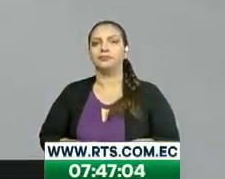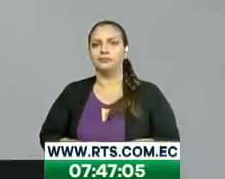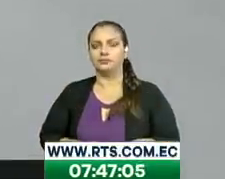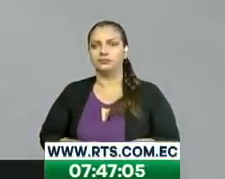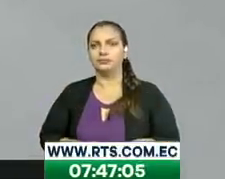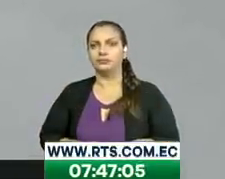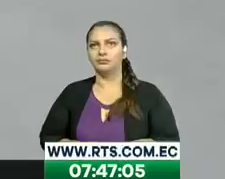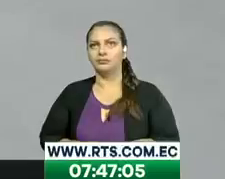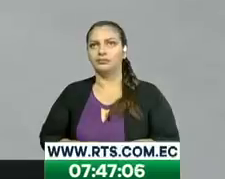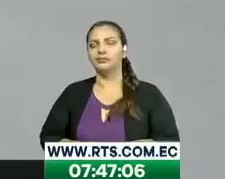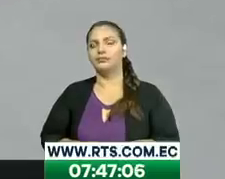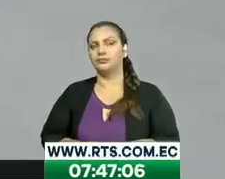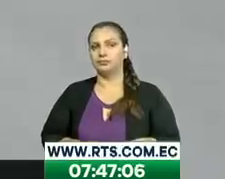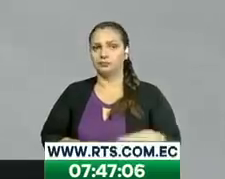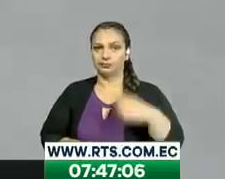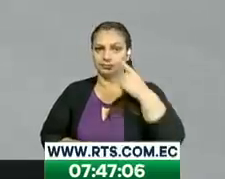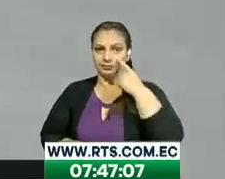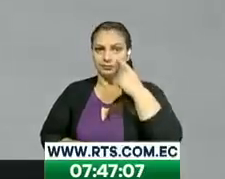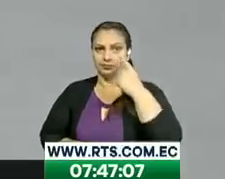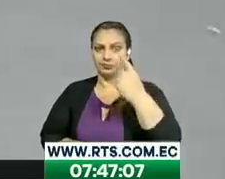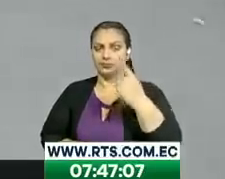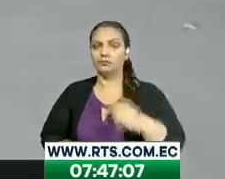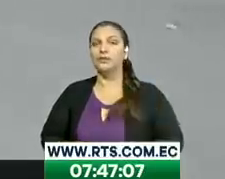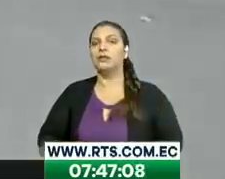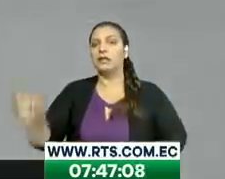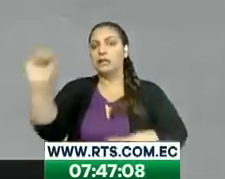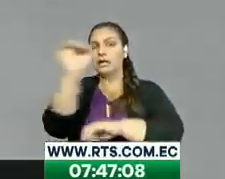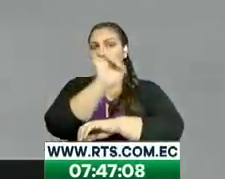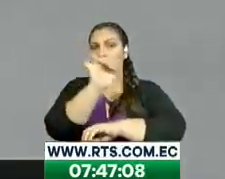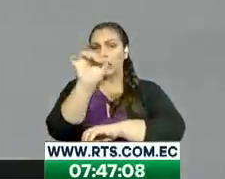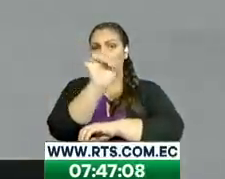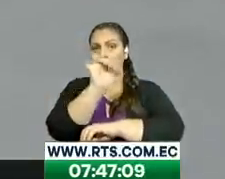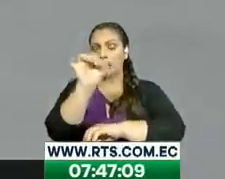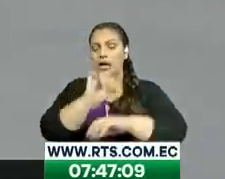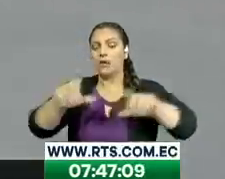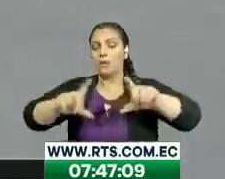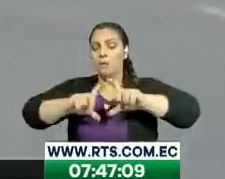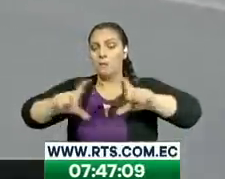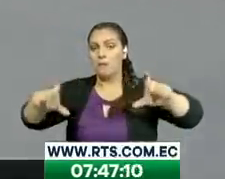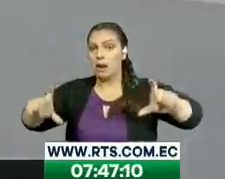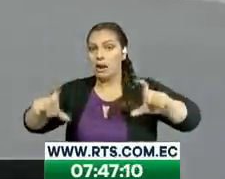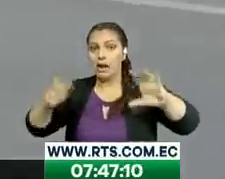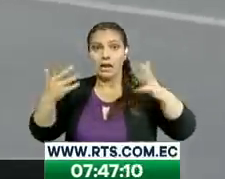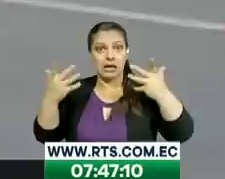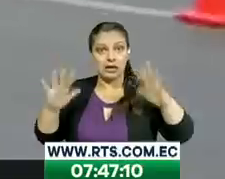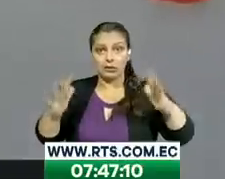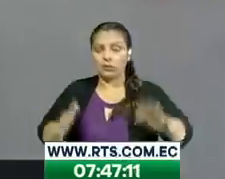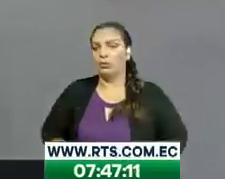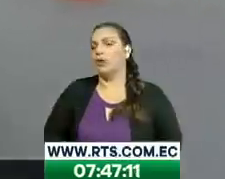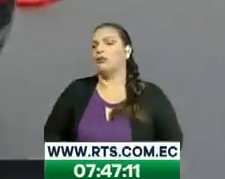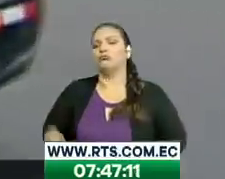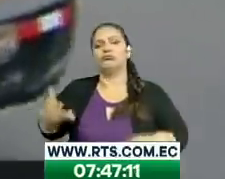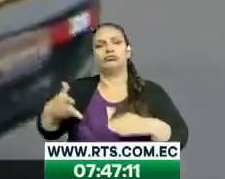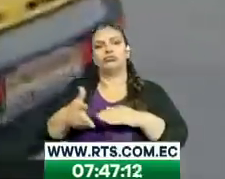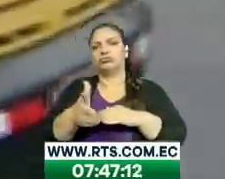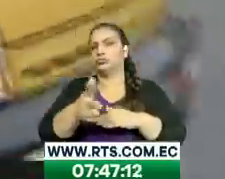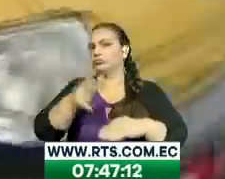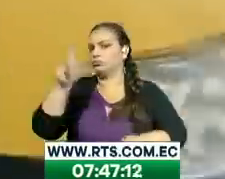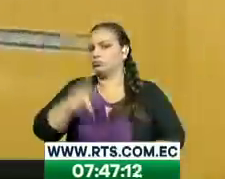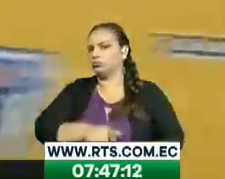en este caso los particulares es que no tengan placas películas antisolares también